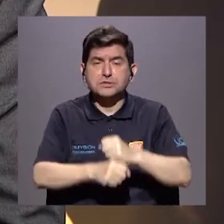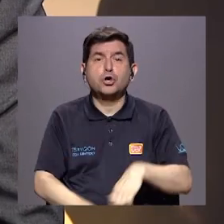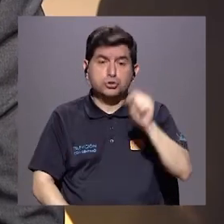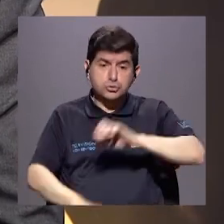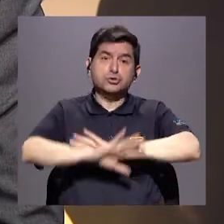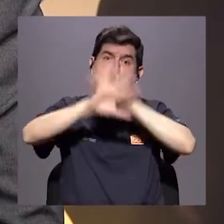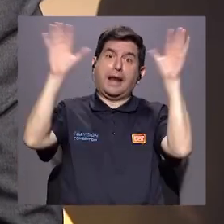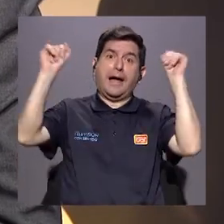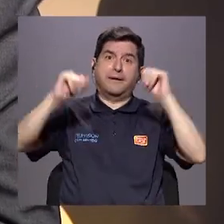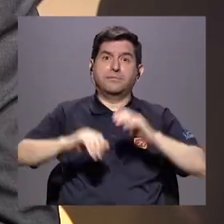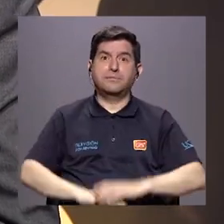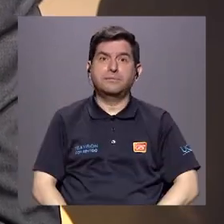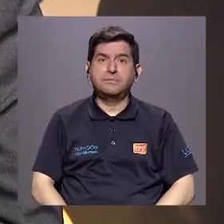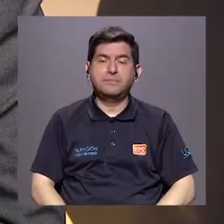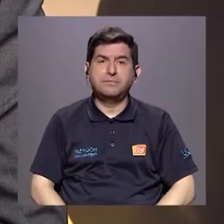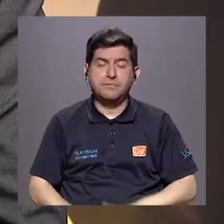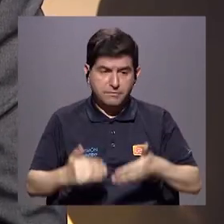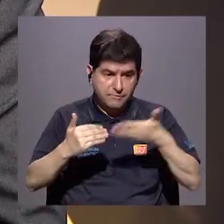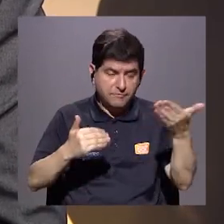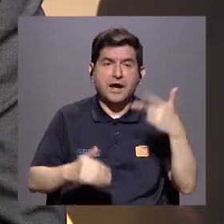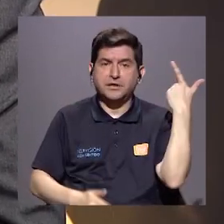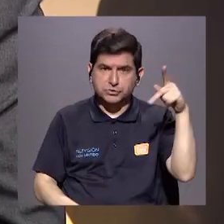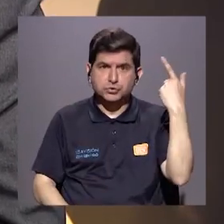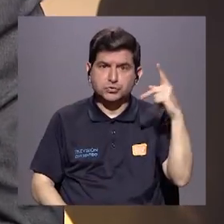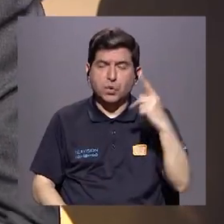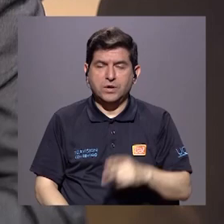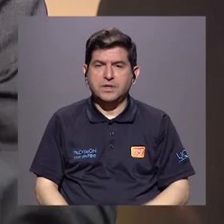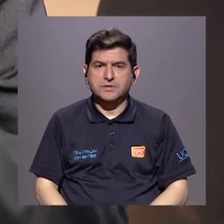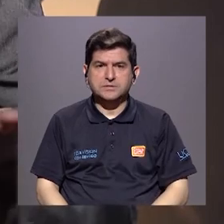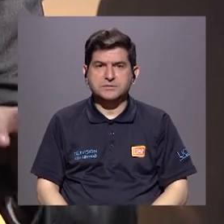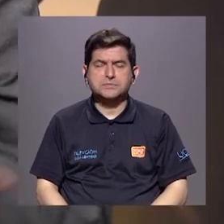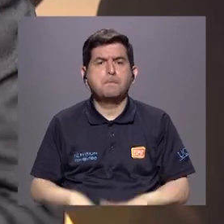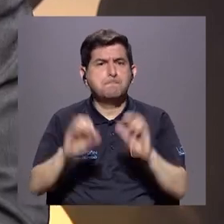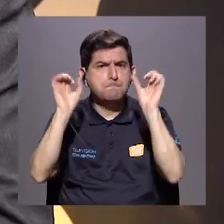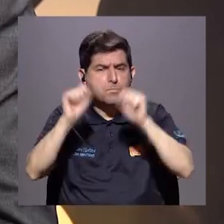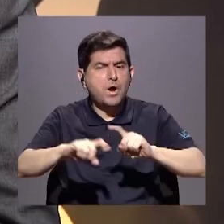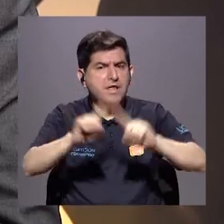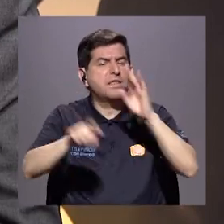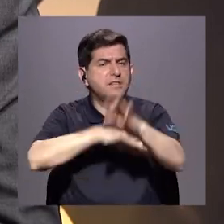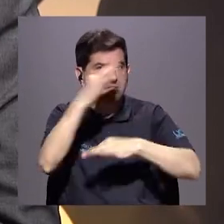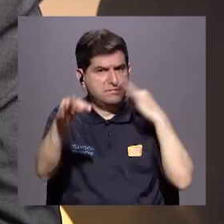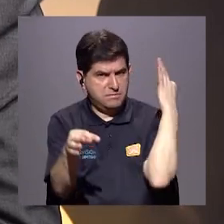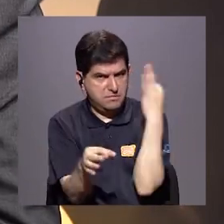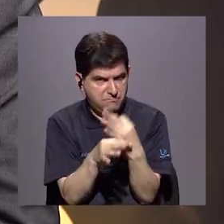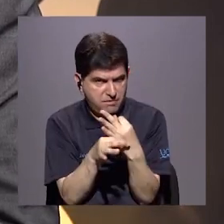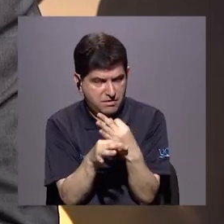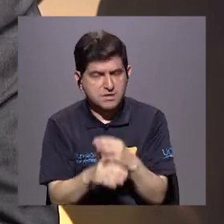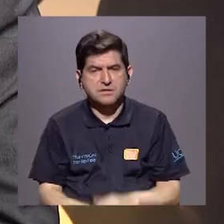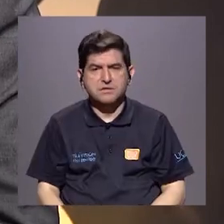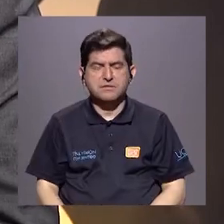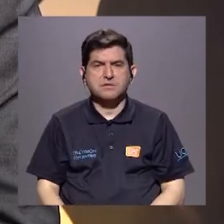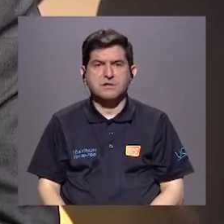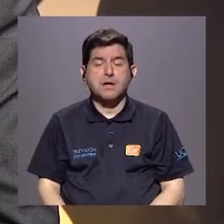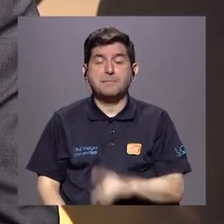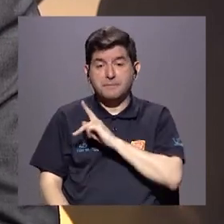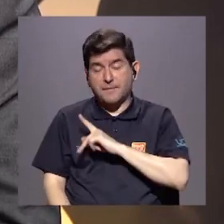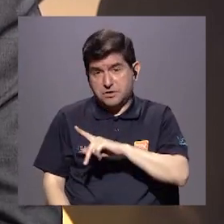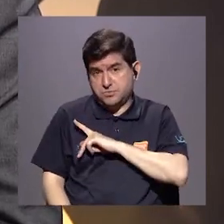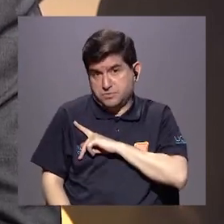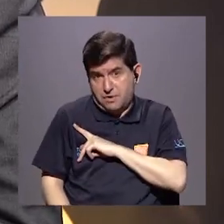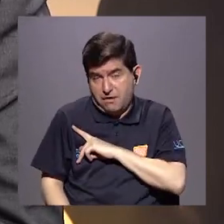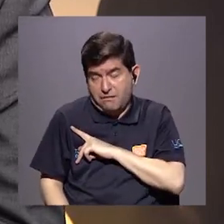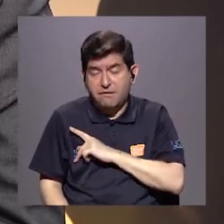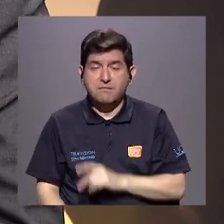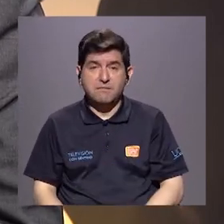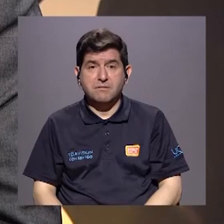claro que sí efectivamente digamos hay factores del riesgo los factores de riesgo pueden ser de distintos tipos pero pueden haber factores de riesgo personales